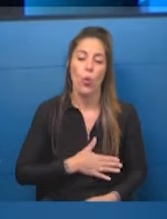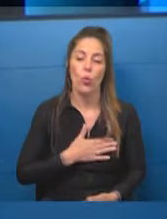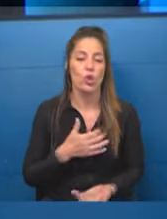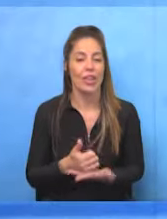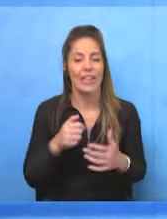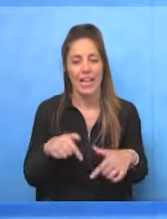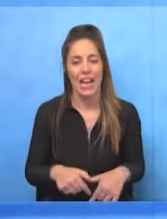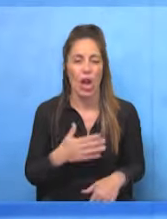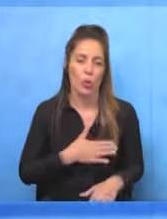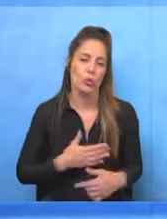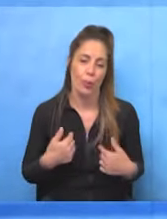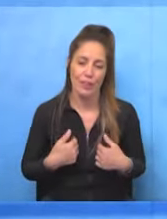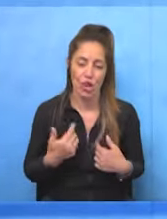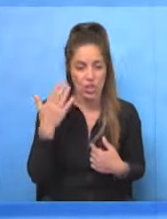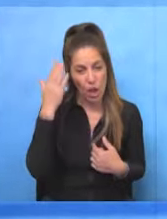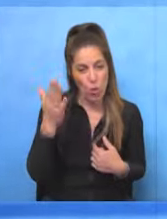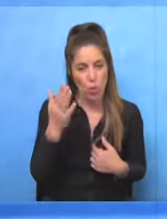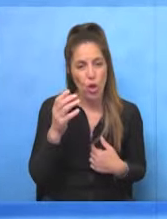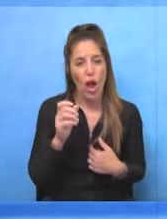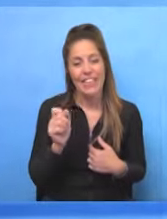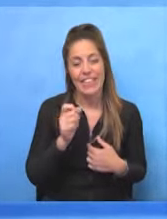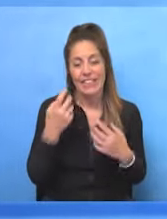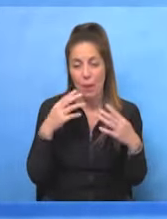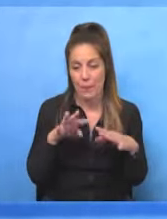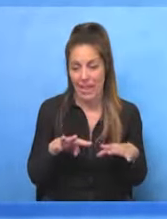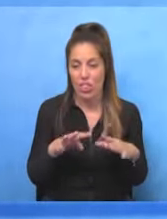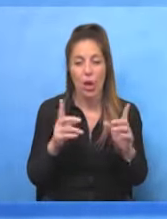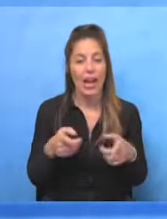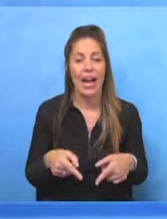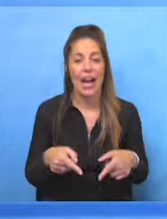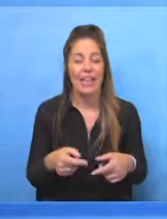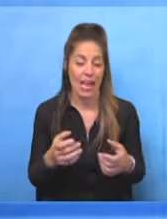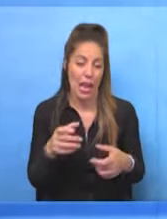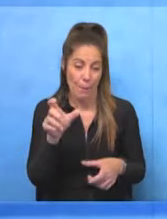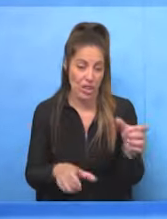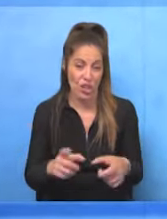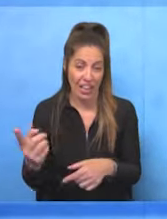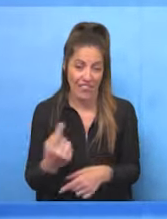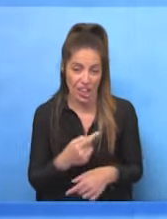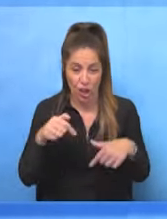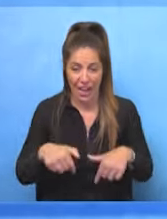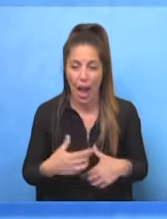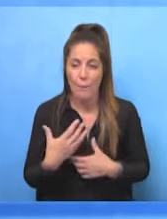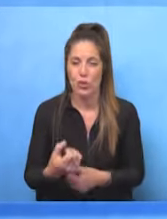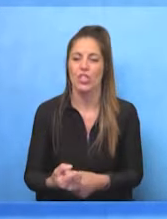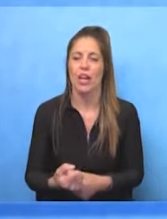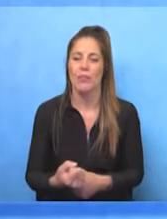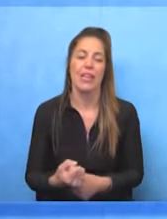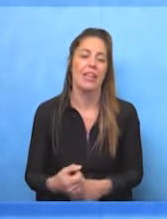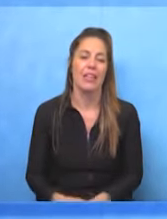acá gusto es mío y saludo a toda la audiencia a toda la gente acá y claramente a mi público que viene directamente